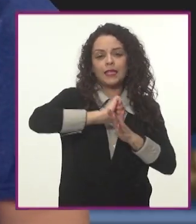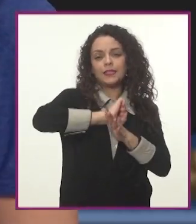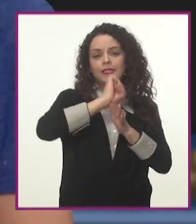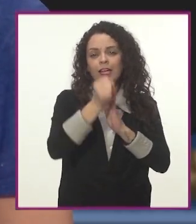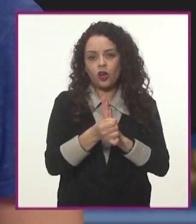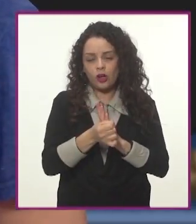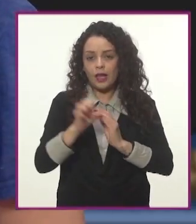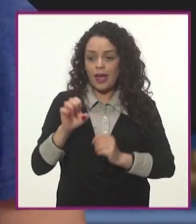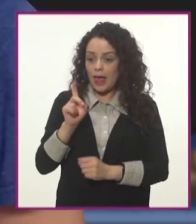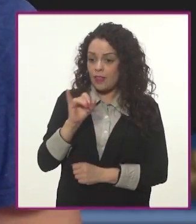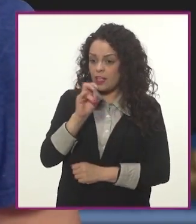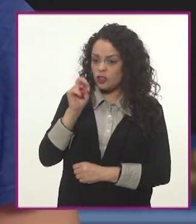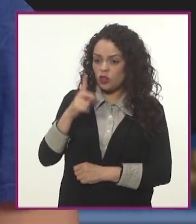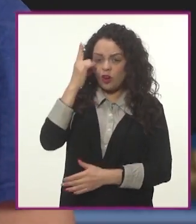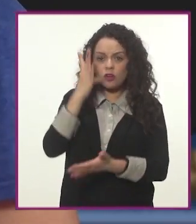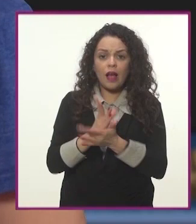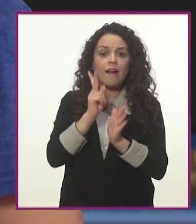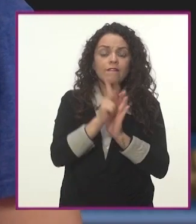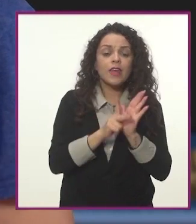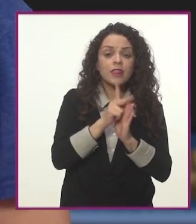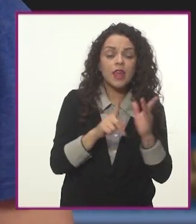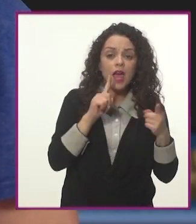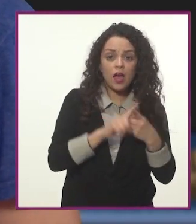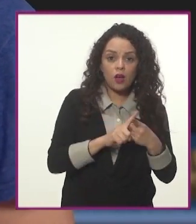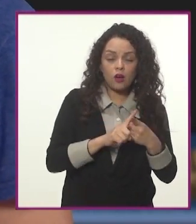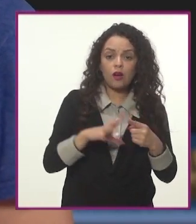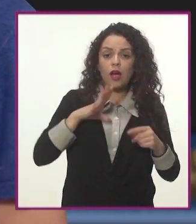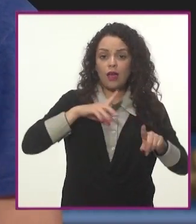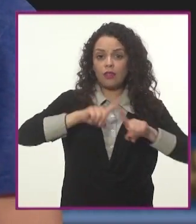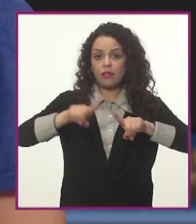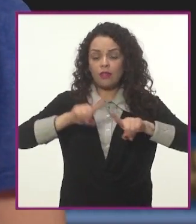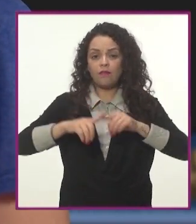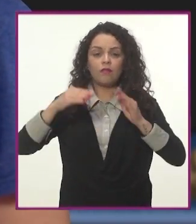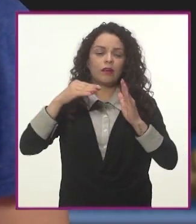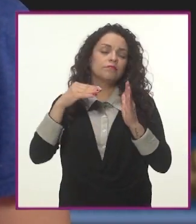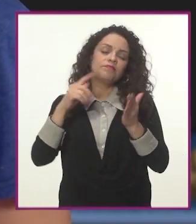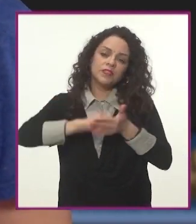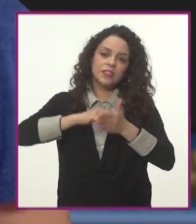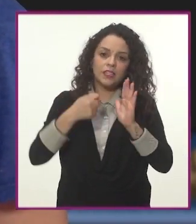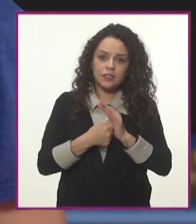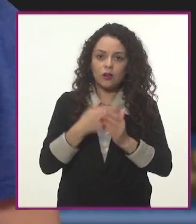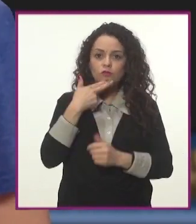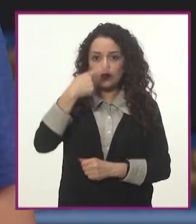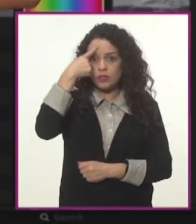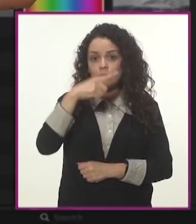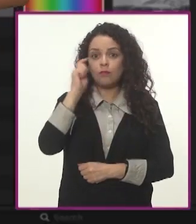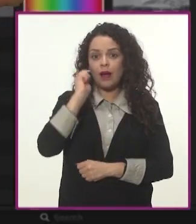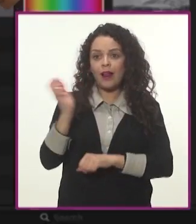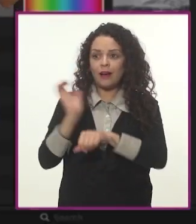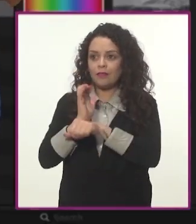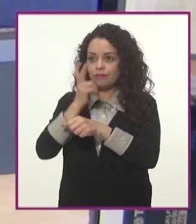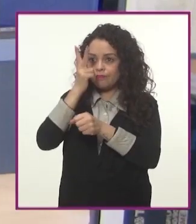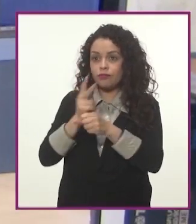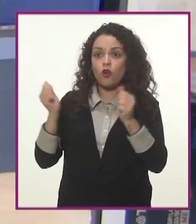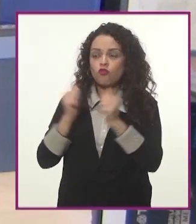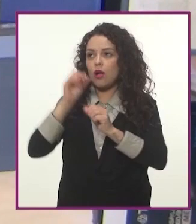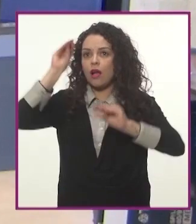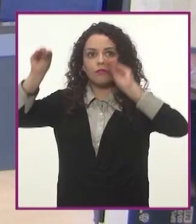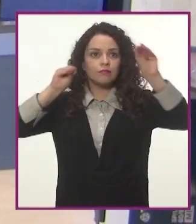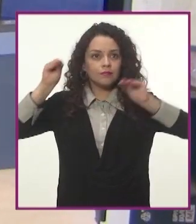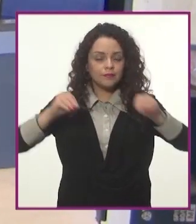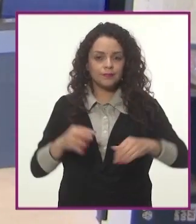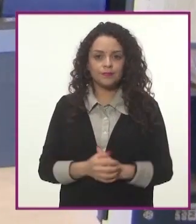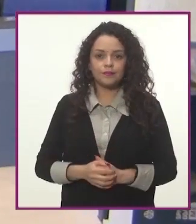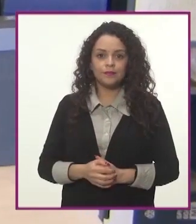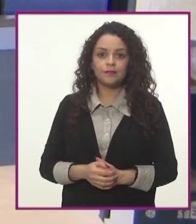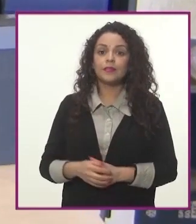se refería únicamente al video y empleaba diferentes medios técnicos a los del montaje cinematográfico. El montaje se realizaba